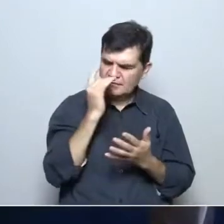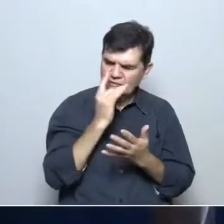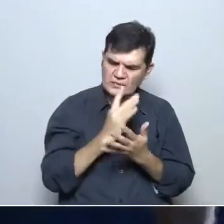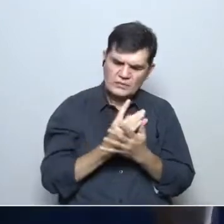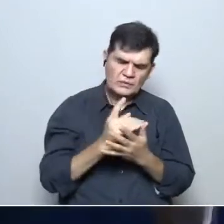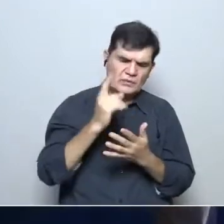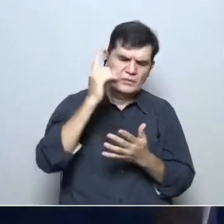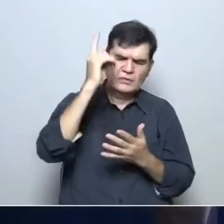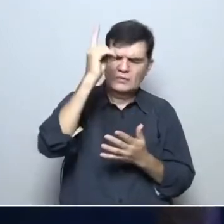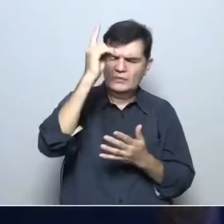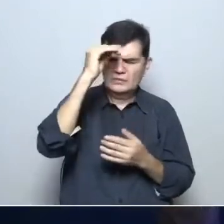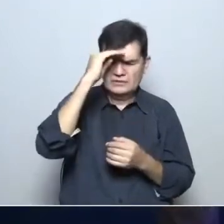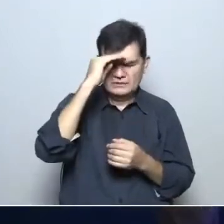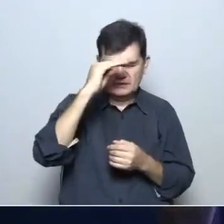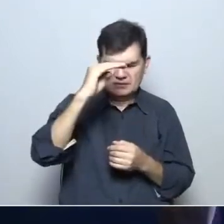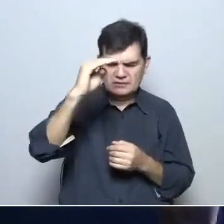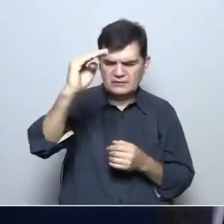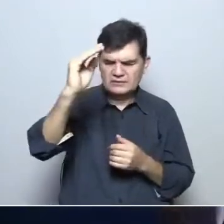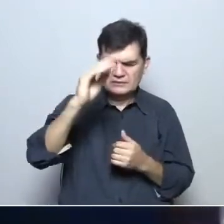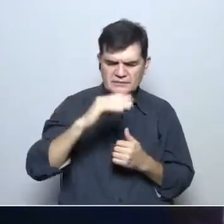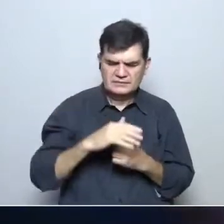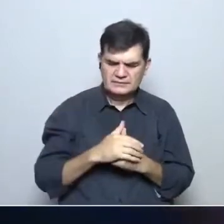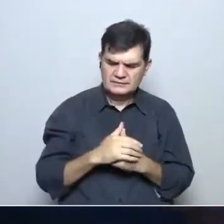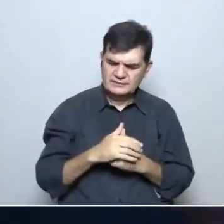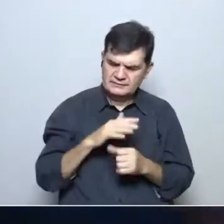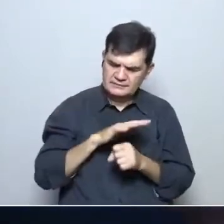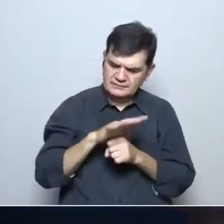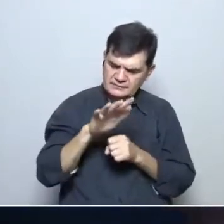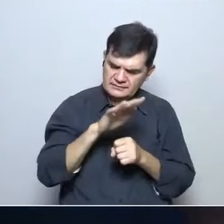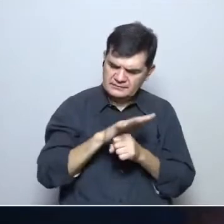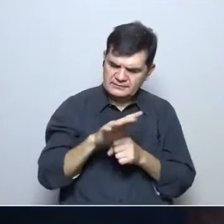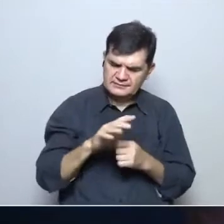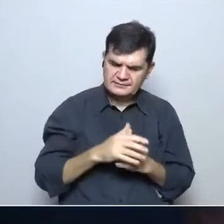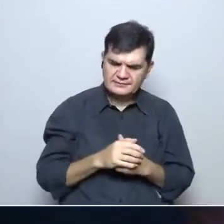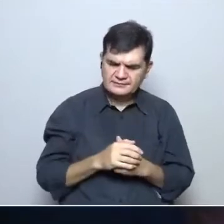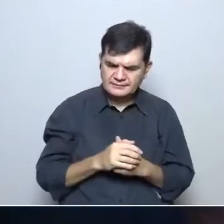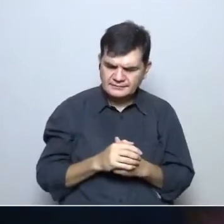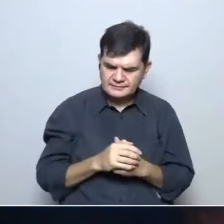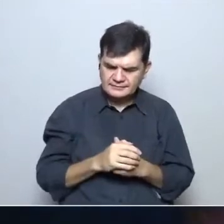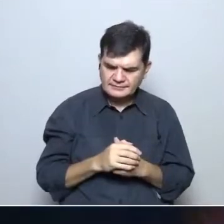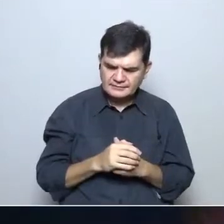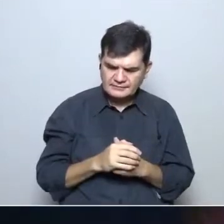solamente tú me saciarás.